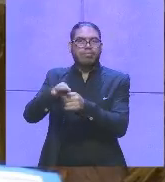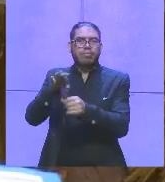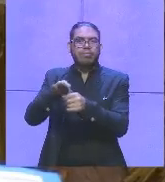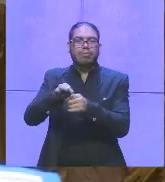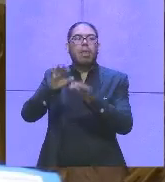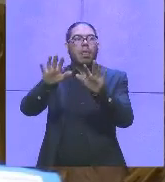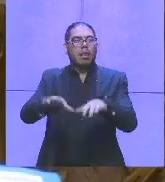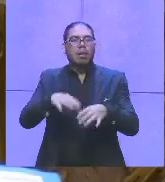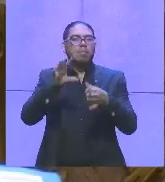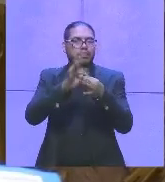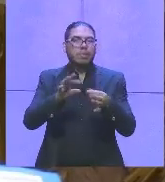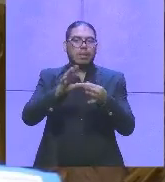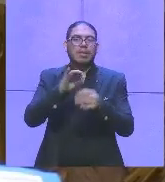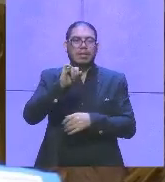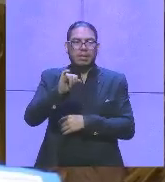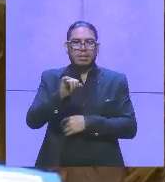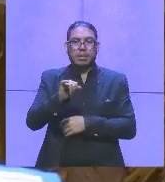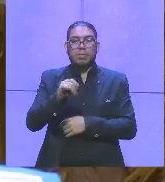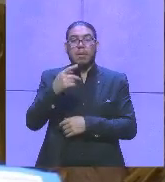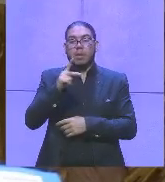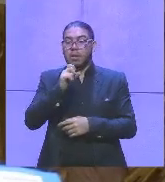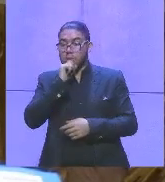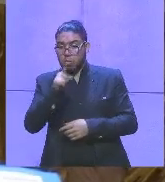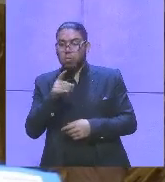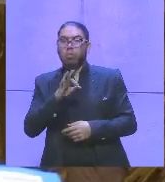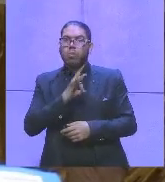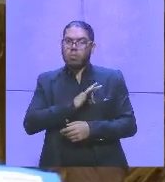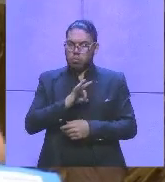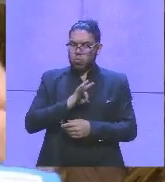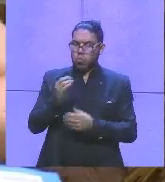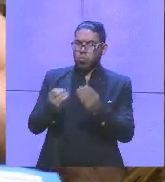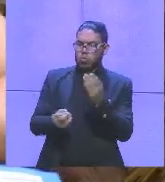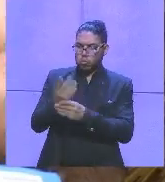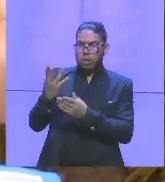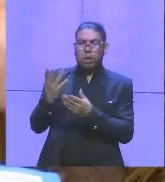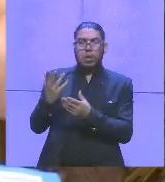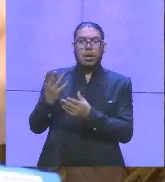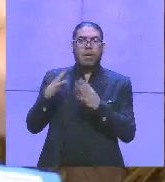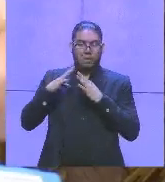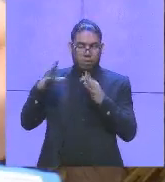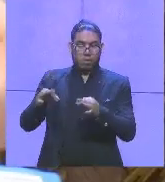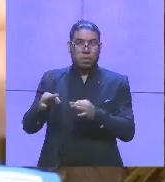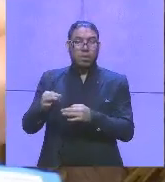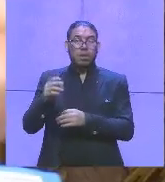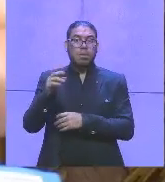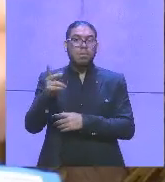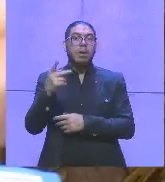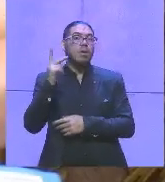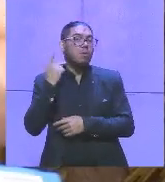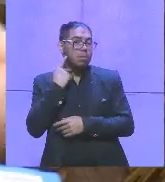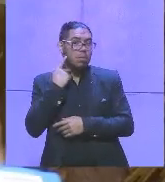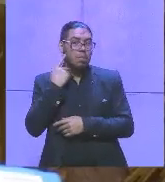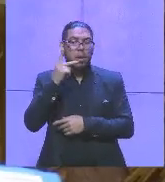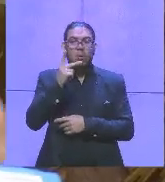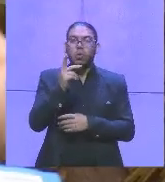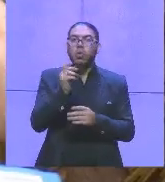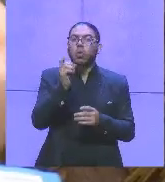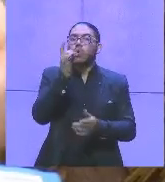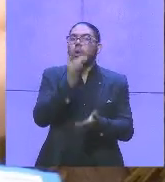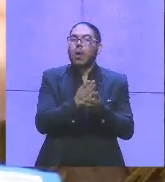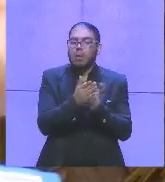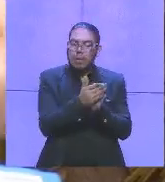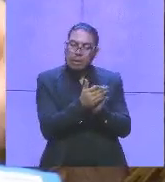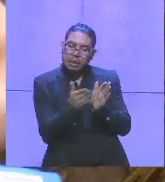si fueran un partido político de nueva creación, nada más en esa parte del 30% de los tiempos que tienen